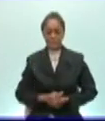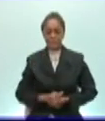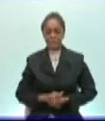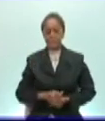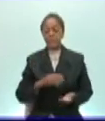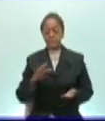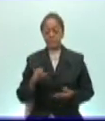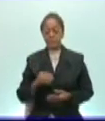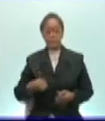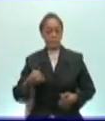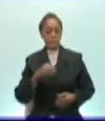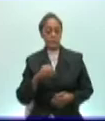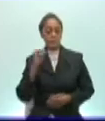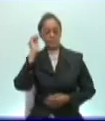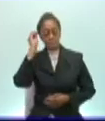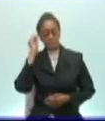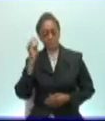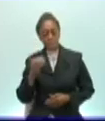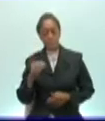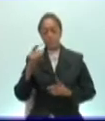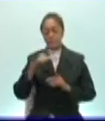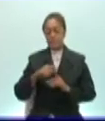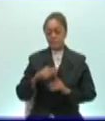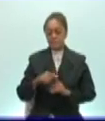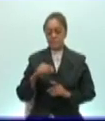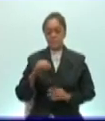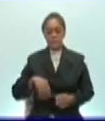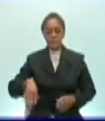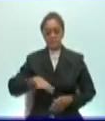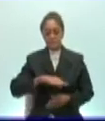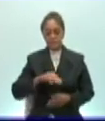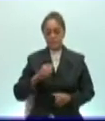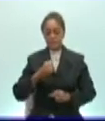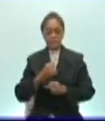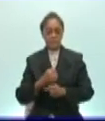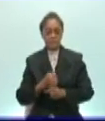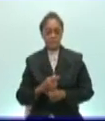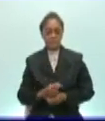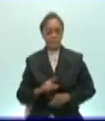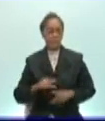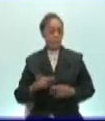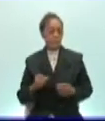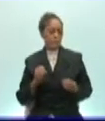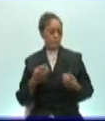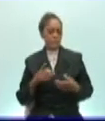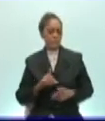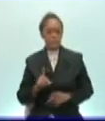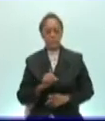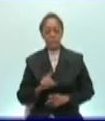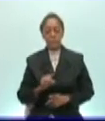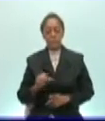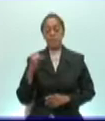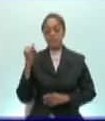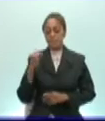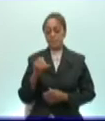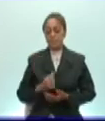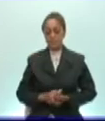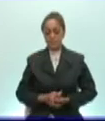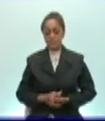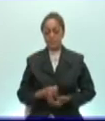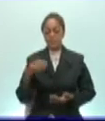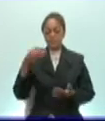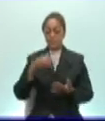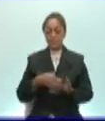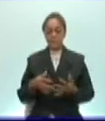propongo, vamos a organizar las ideas, vamos a las temáticas y sobre esta base vamos a trabajar. ¿Por qué no es casual y por qué es imperialista la